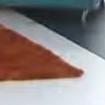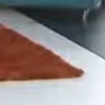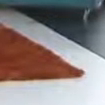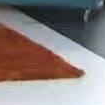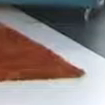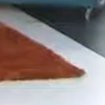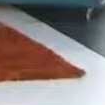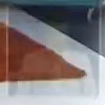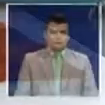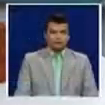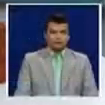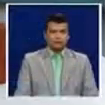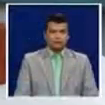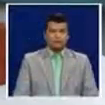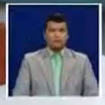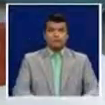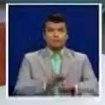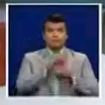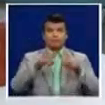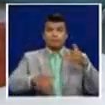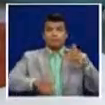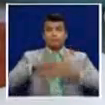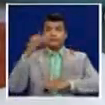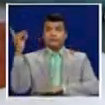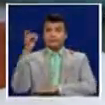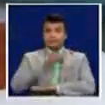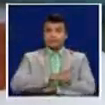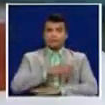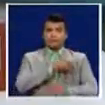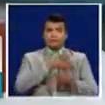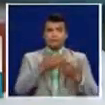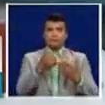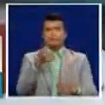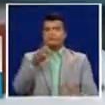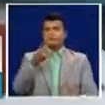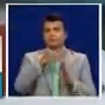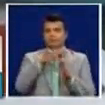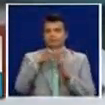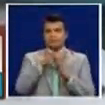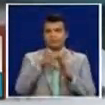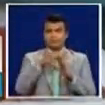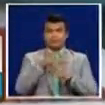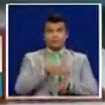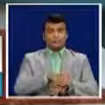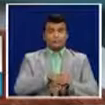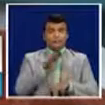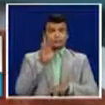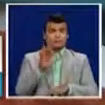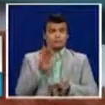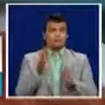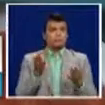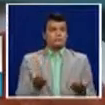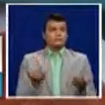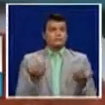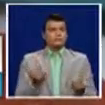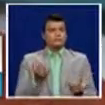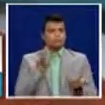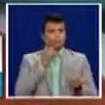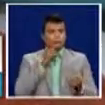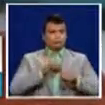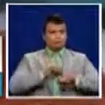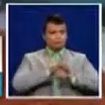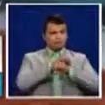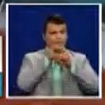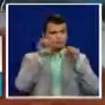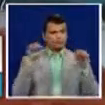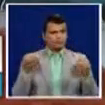En Amaneciendo comienza el día y sigue hasta las 12 y 35 del mediodía, porque